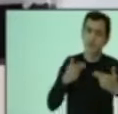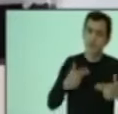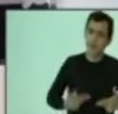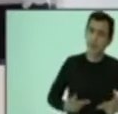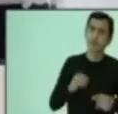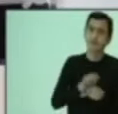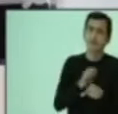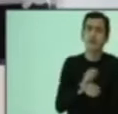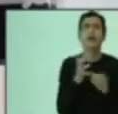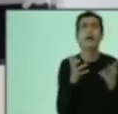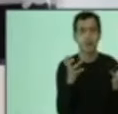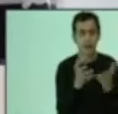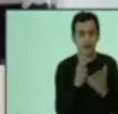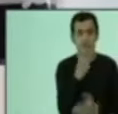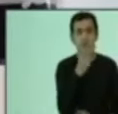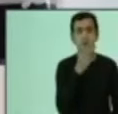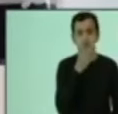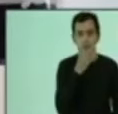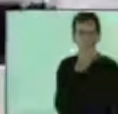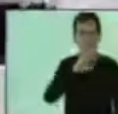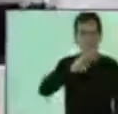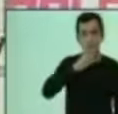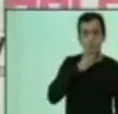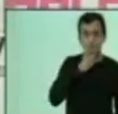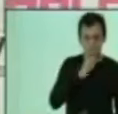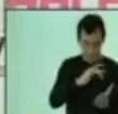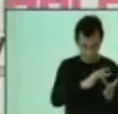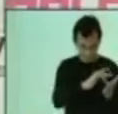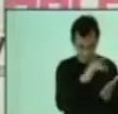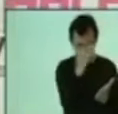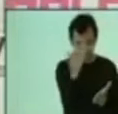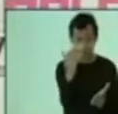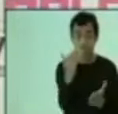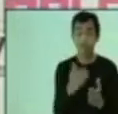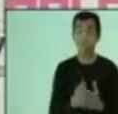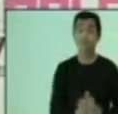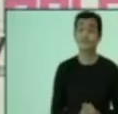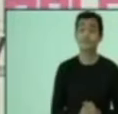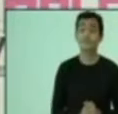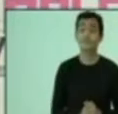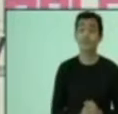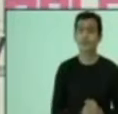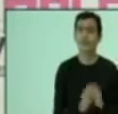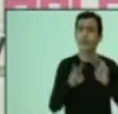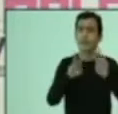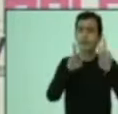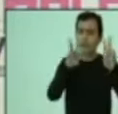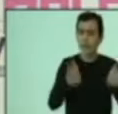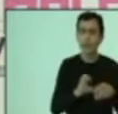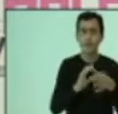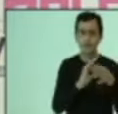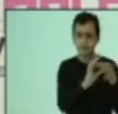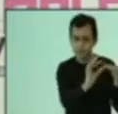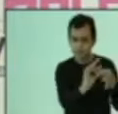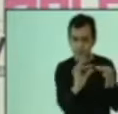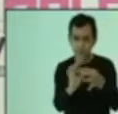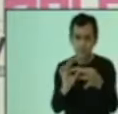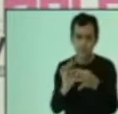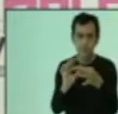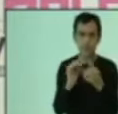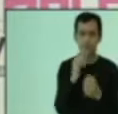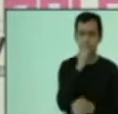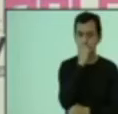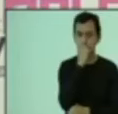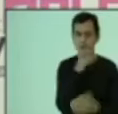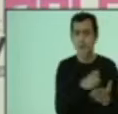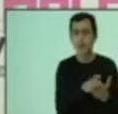derechos humanos? Cuenta con 2 minutos y medio. Gracias. Para difundir y promover los